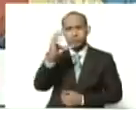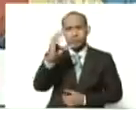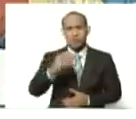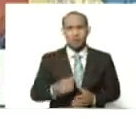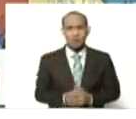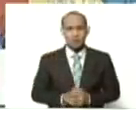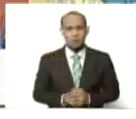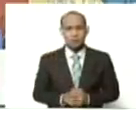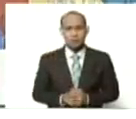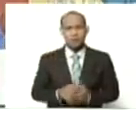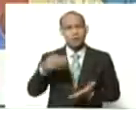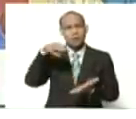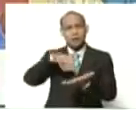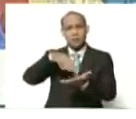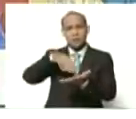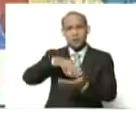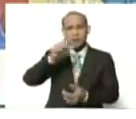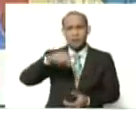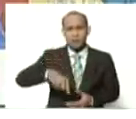Por Miranda.